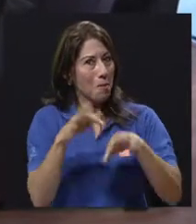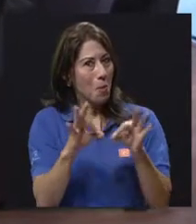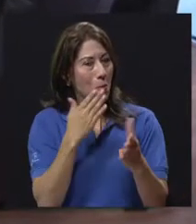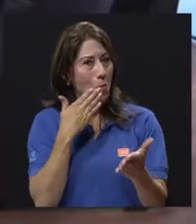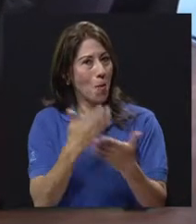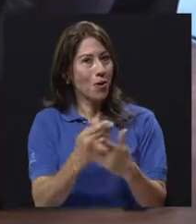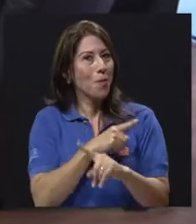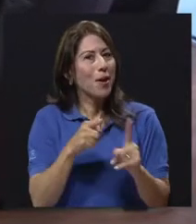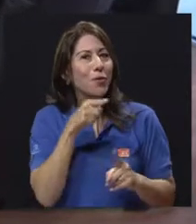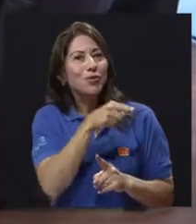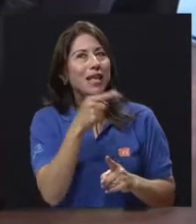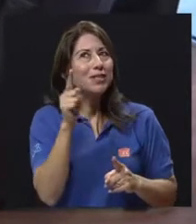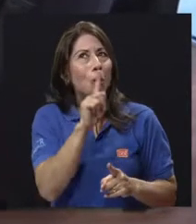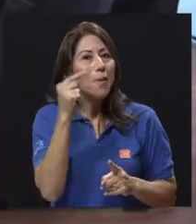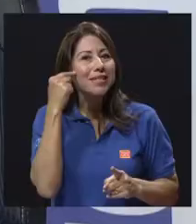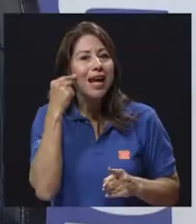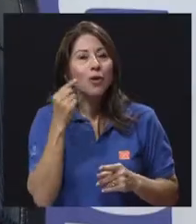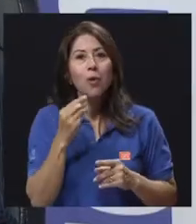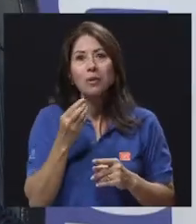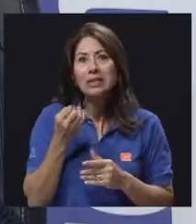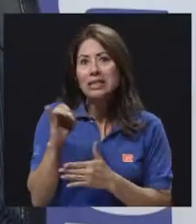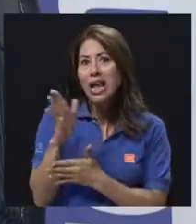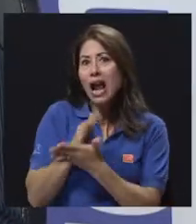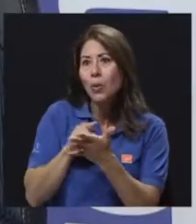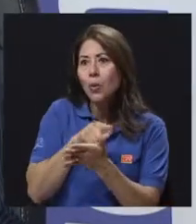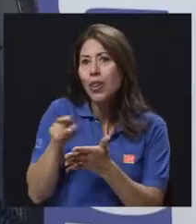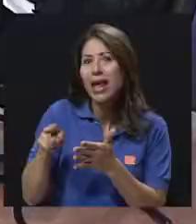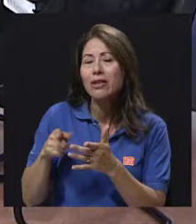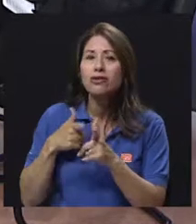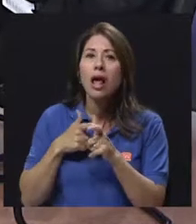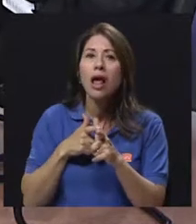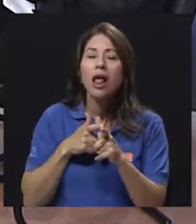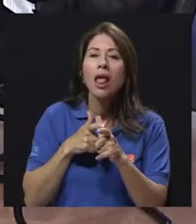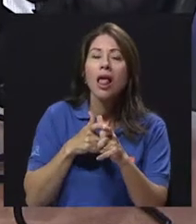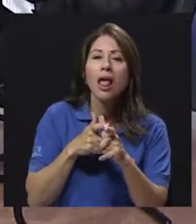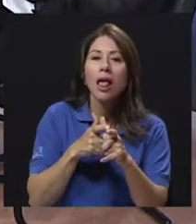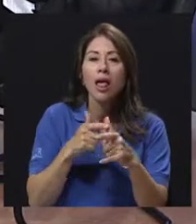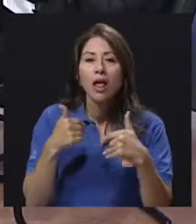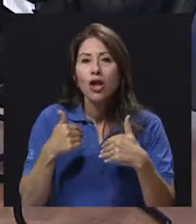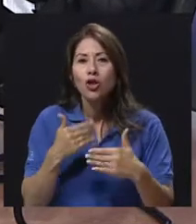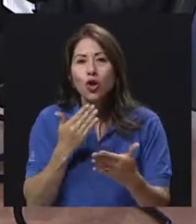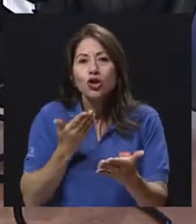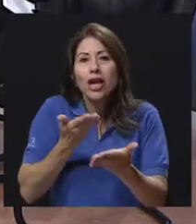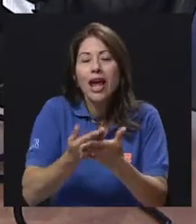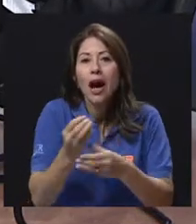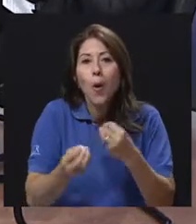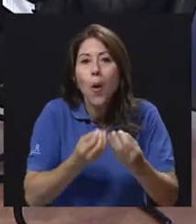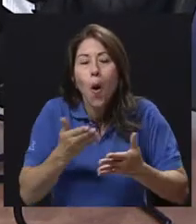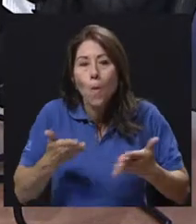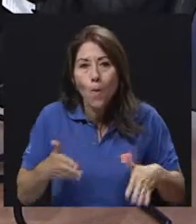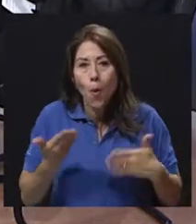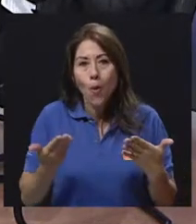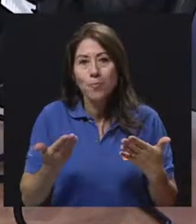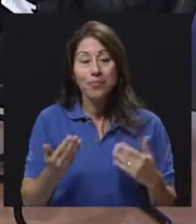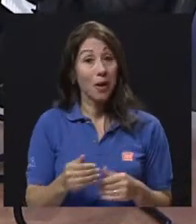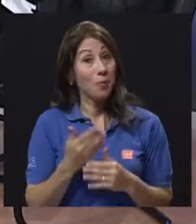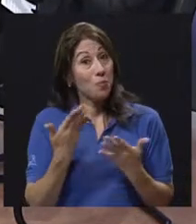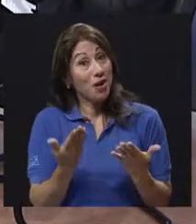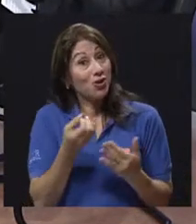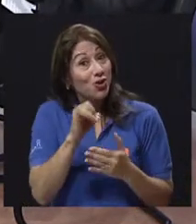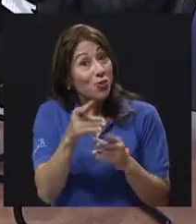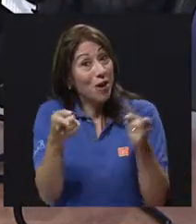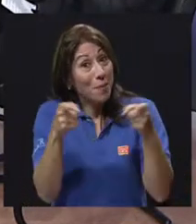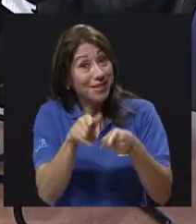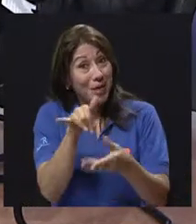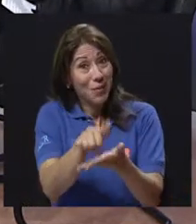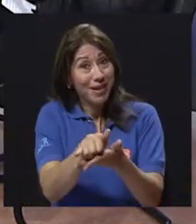vamos a tratarlo? Hubiera sido parte de la historia. Sí. ¿O no? Sí, ¿qué pasó? Creo que hubiera sido un punto de giro interesante en la historia, ¿verdad?